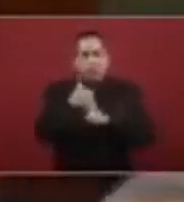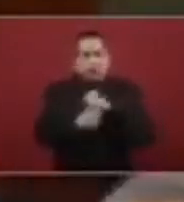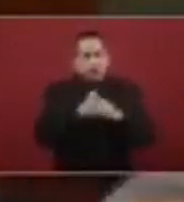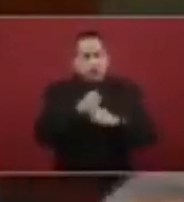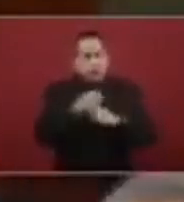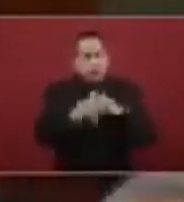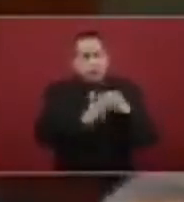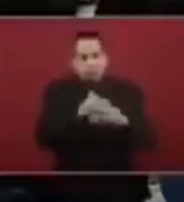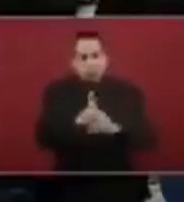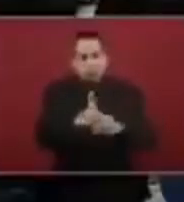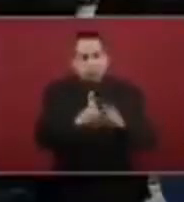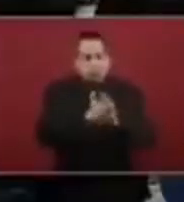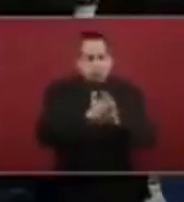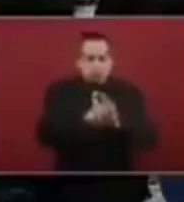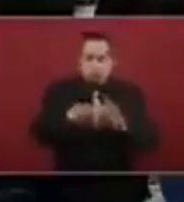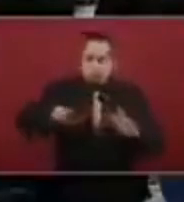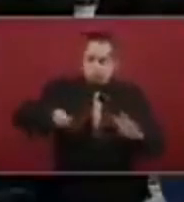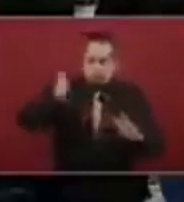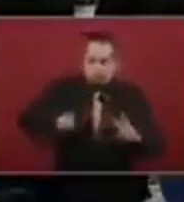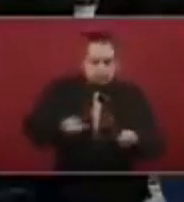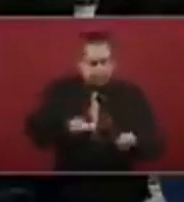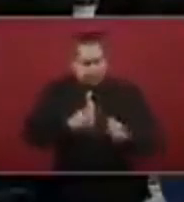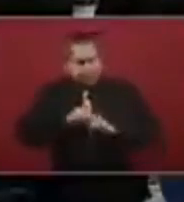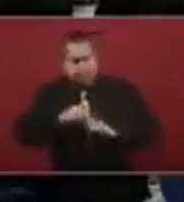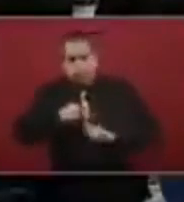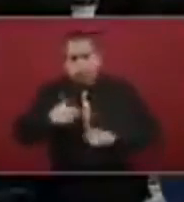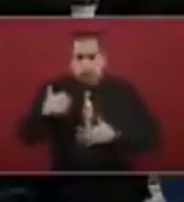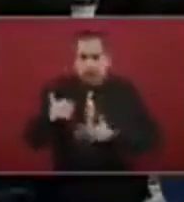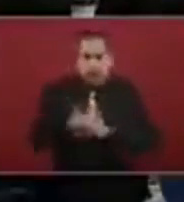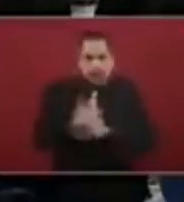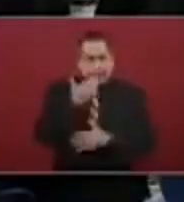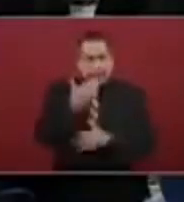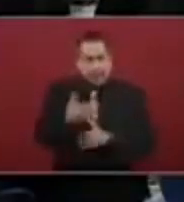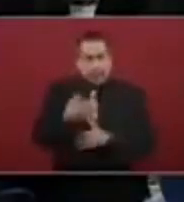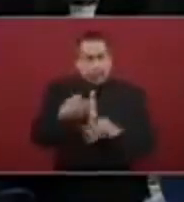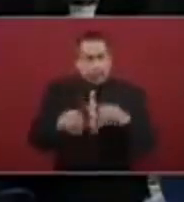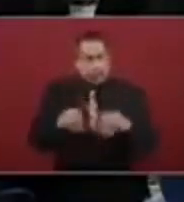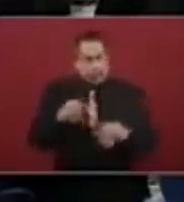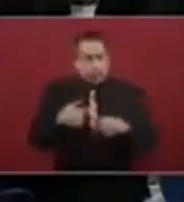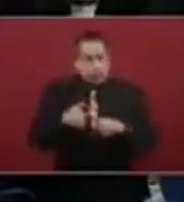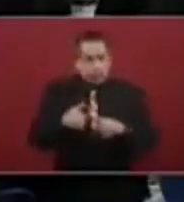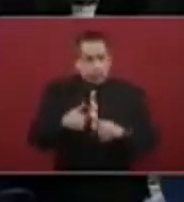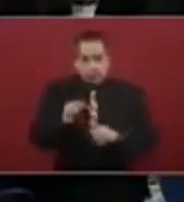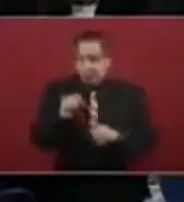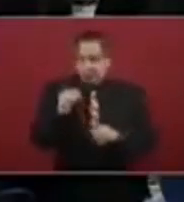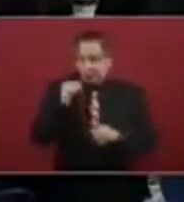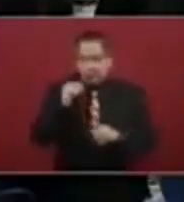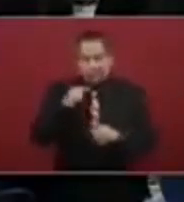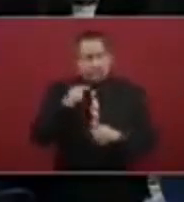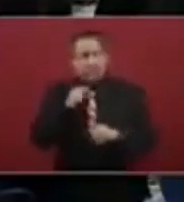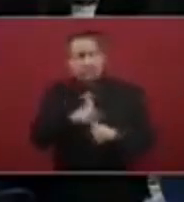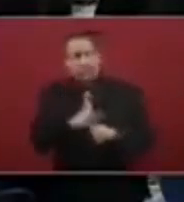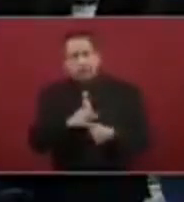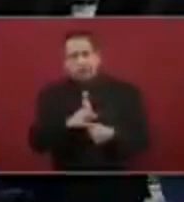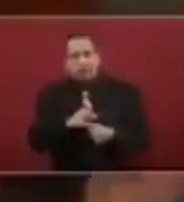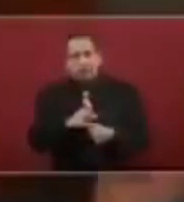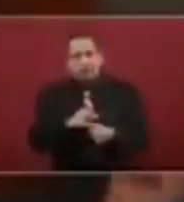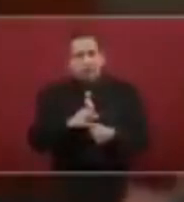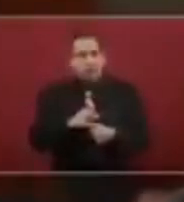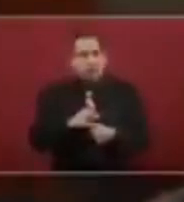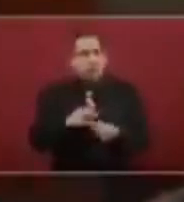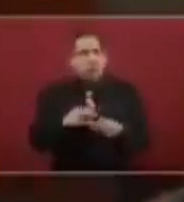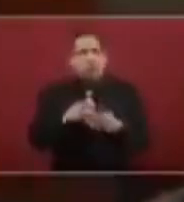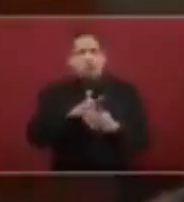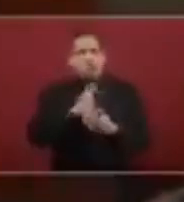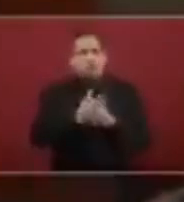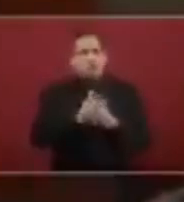en su vehículo. También se dio a conocer que se trataba de la periodista Lourdes Maldonado López. ¿El presidente Andrés Manuel